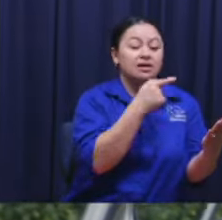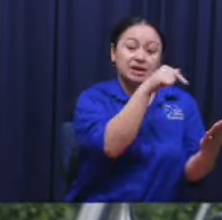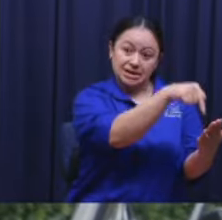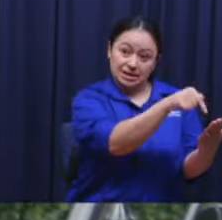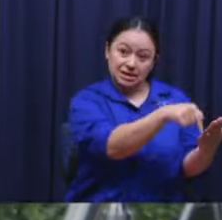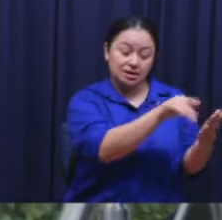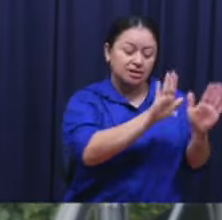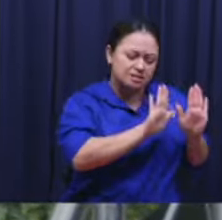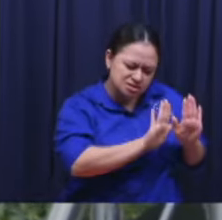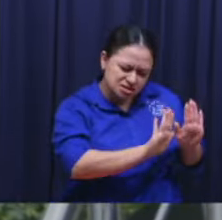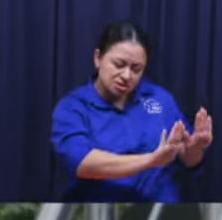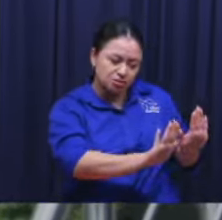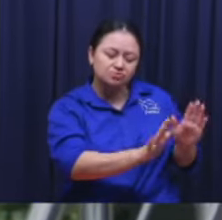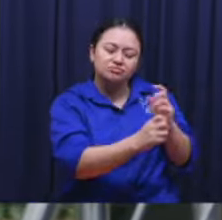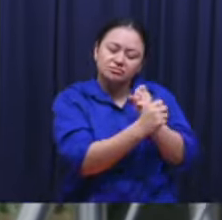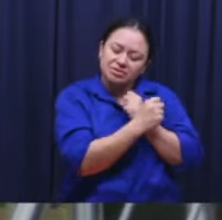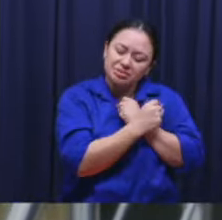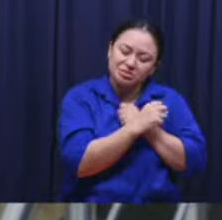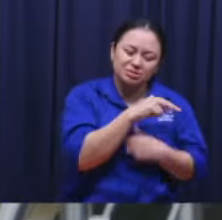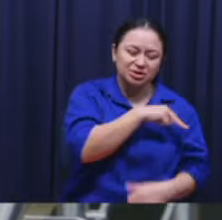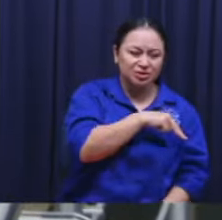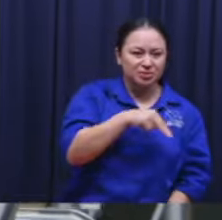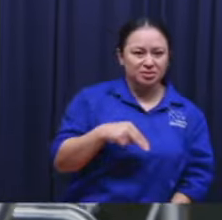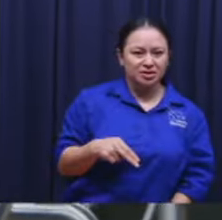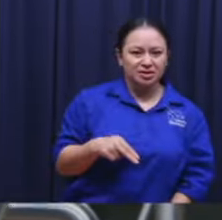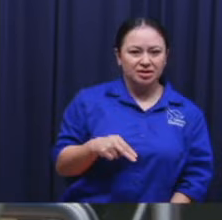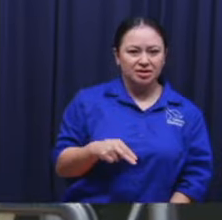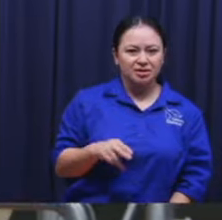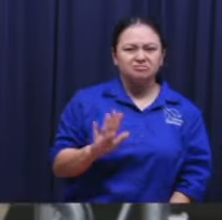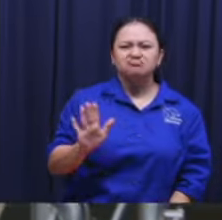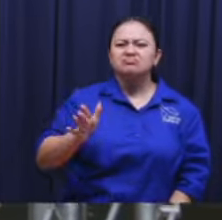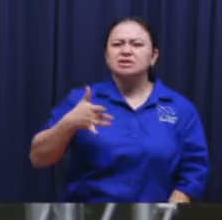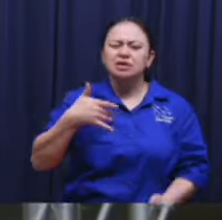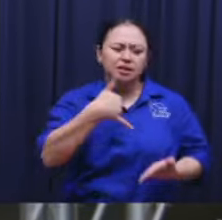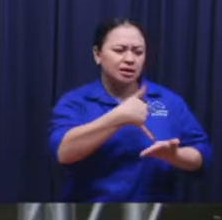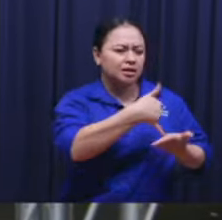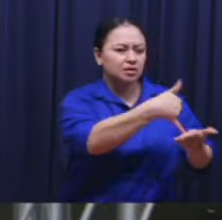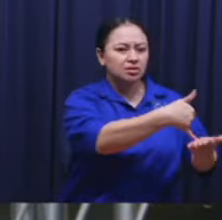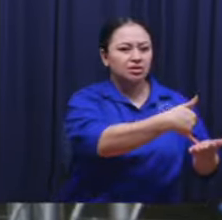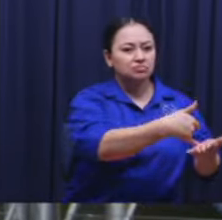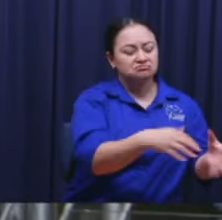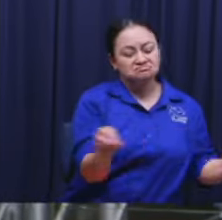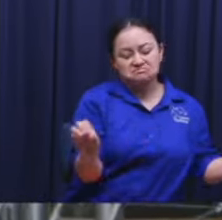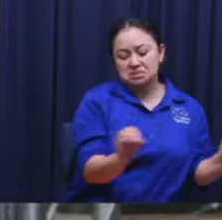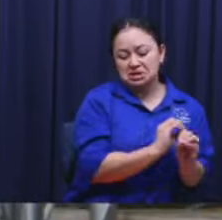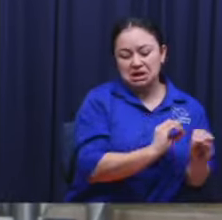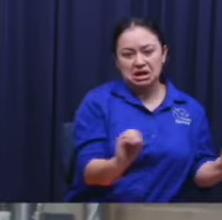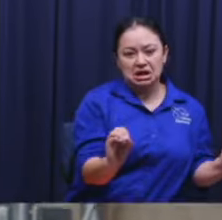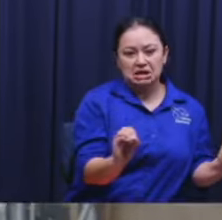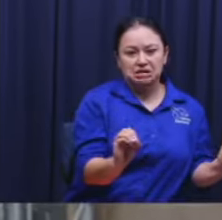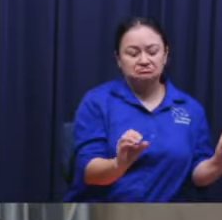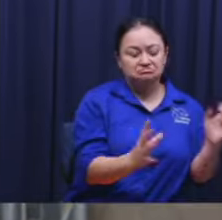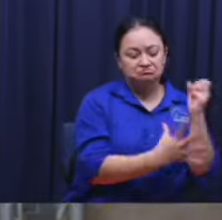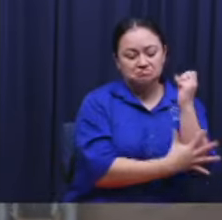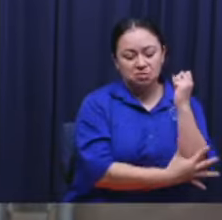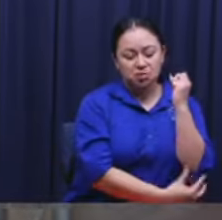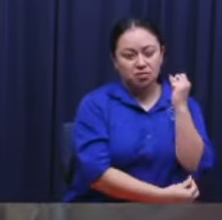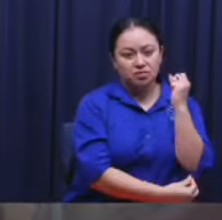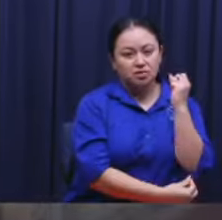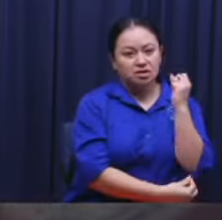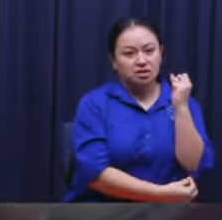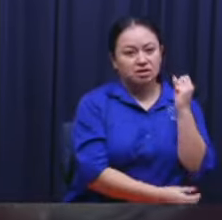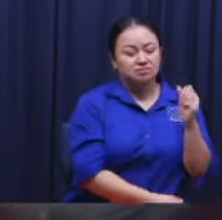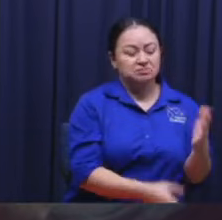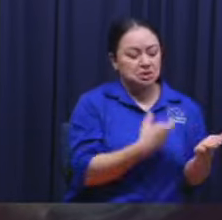resistió, ama mi nombre. ¿Y qué galardón le han dado? Nada, Señor, sigue pobre alquilando. Ah.